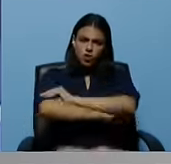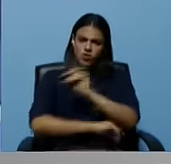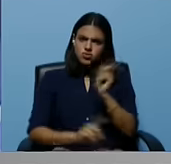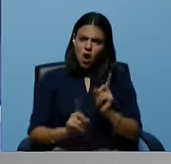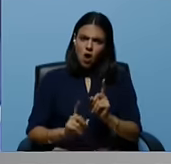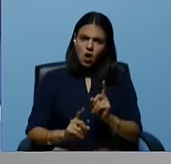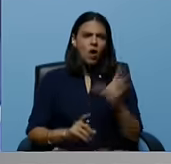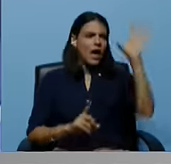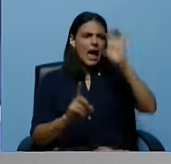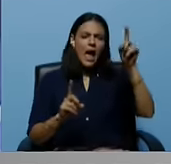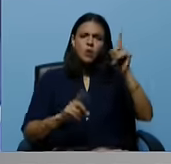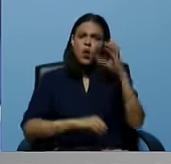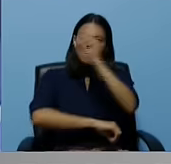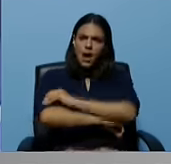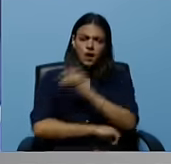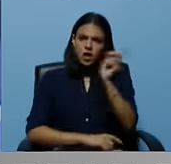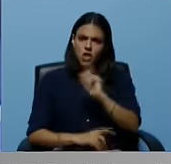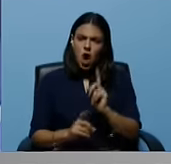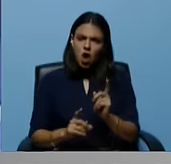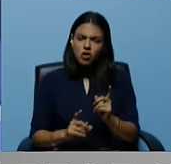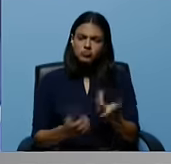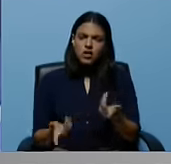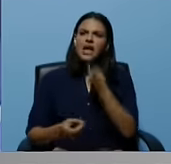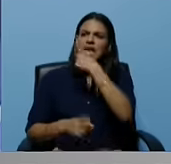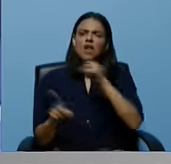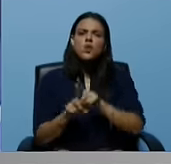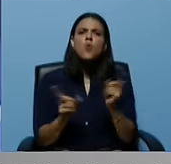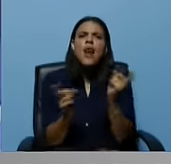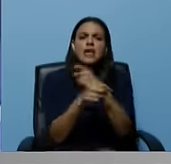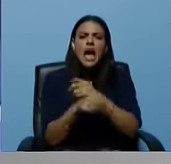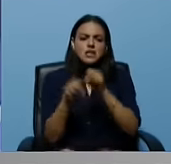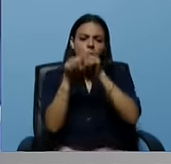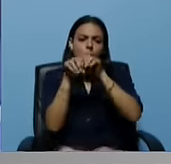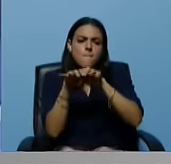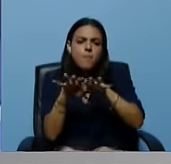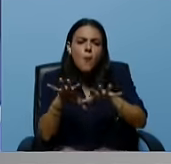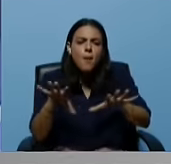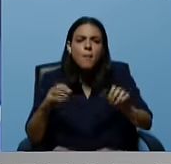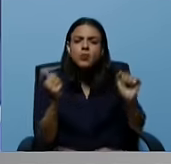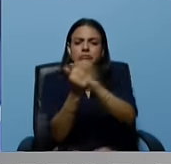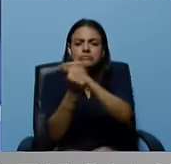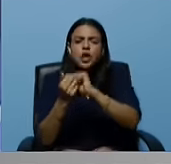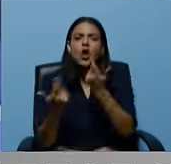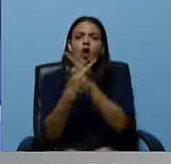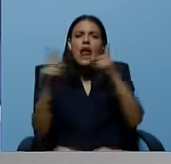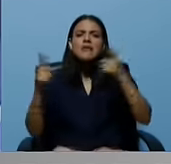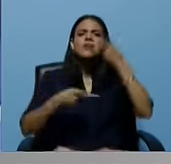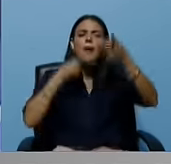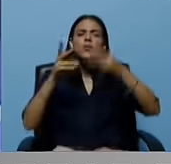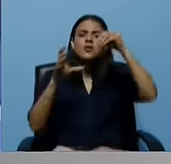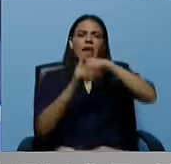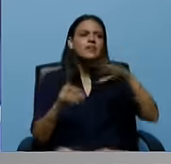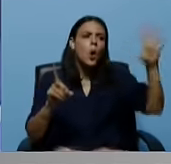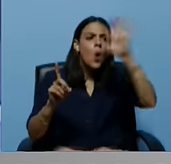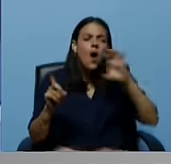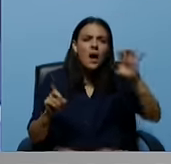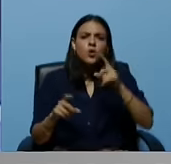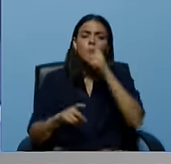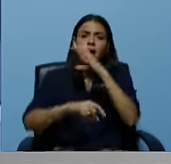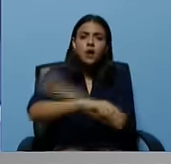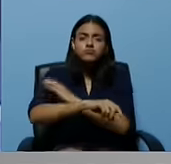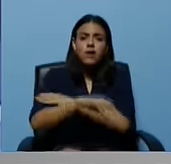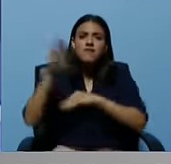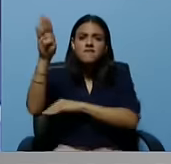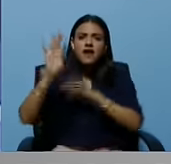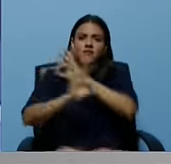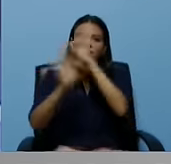ultraderecha europea. Ese cáncer que está minando y acabando con la libertad política en Europa, que es la ultraderecha y el